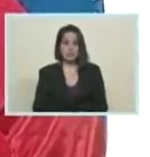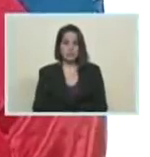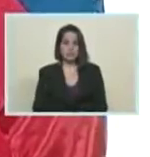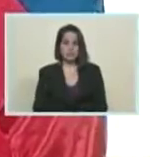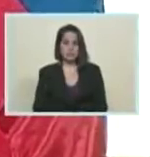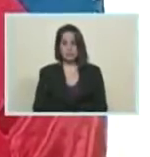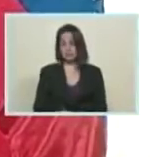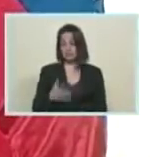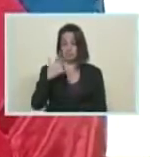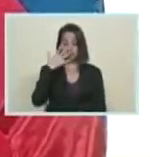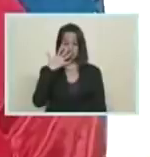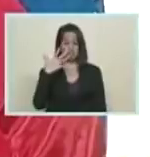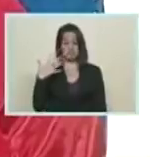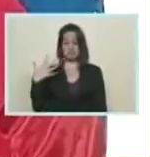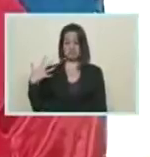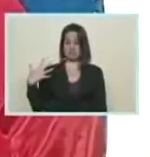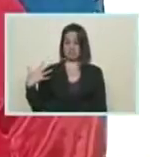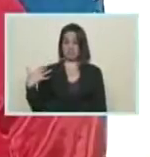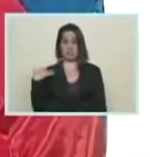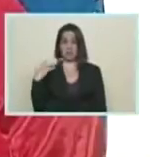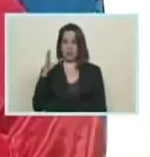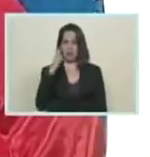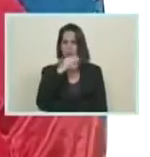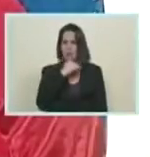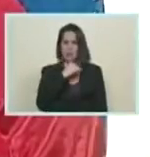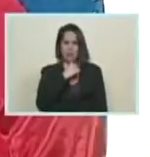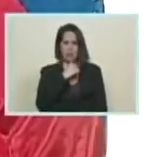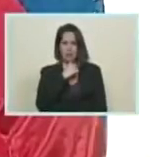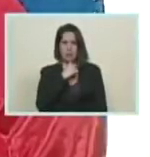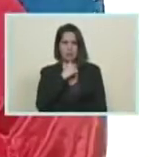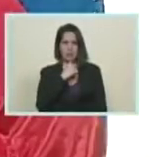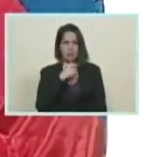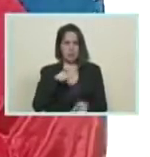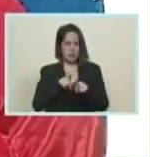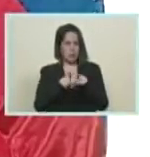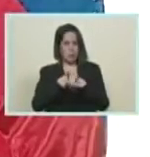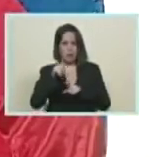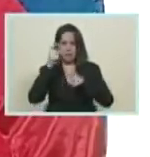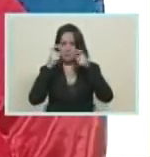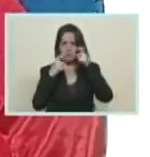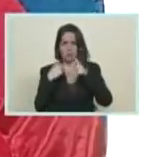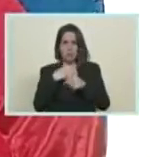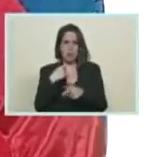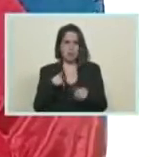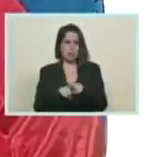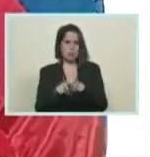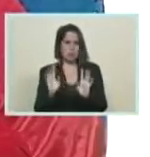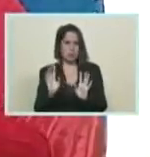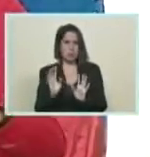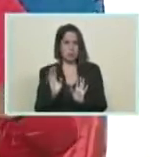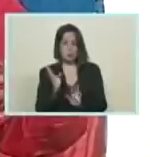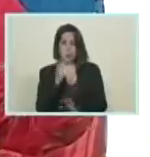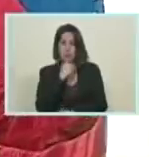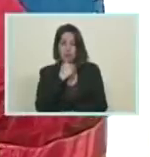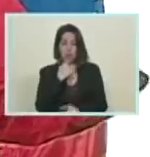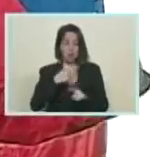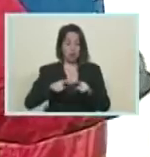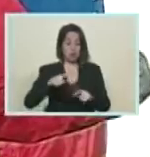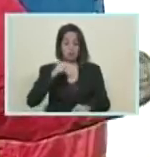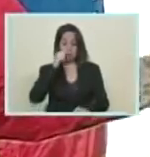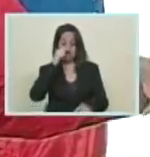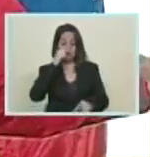No tiene ego, no tiene vanidad, nuestro compañero Alí Rodríguez, como no lo tenía Chávez, como no lo tengo yo. Porque a veces hay unos